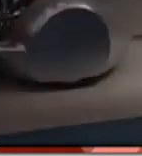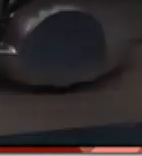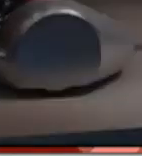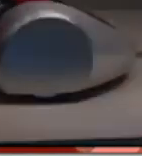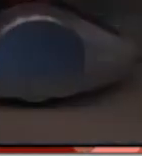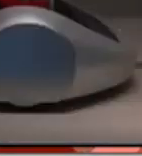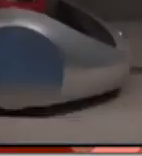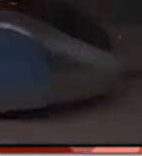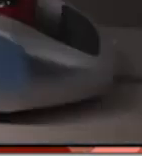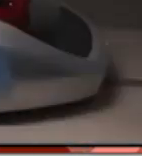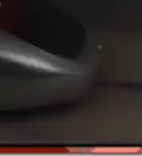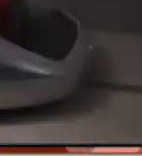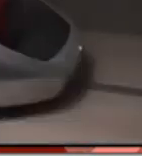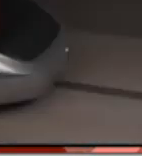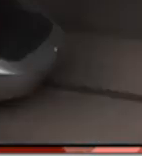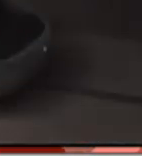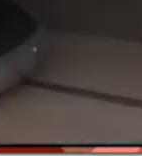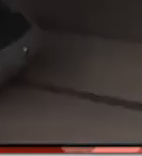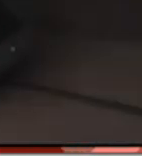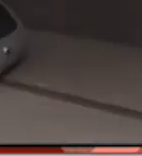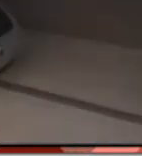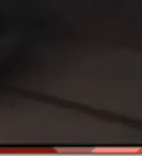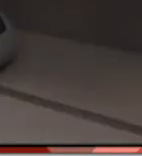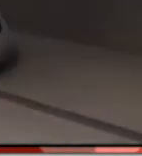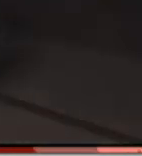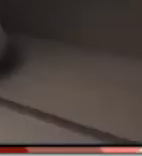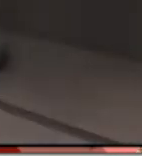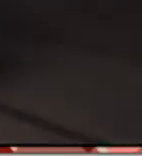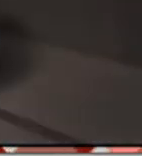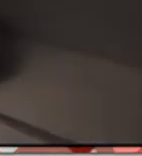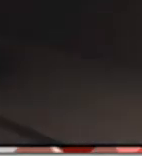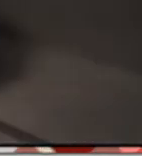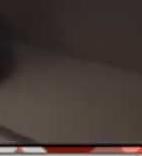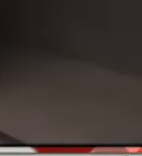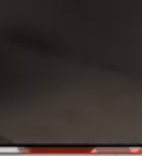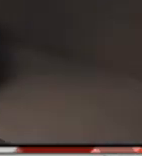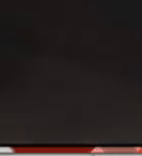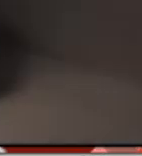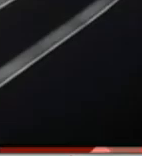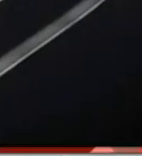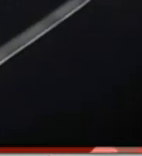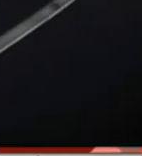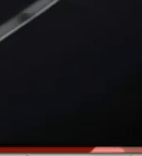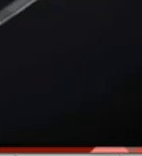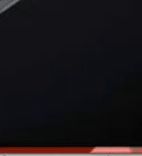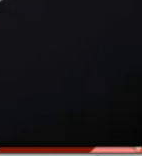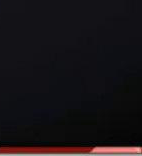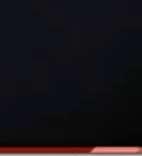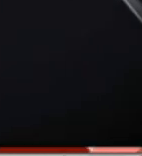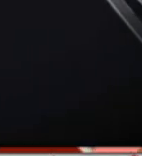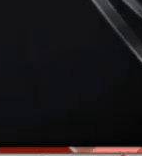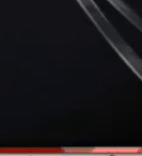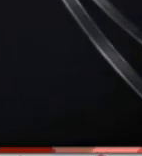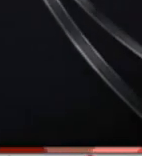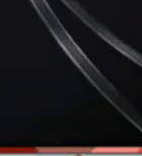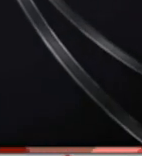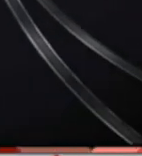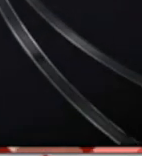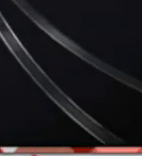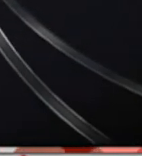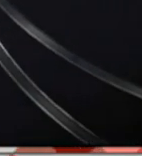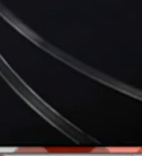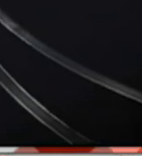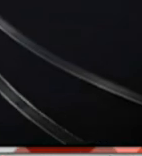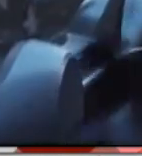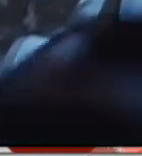revelaron autoridades de la ciudad. En agosto, la Boring Company, la compañía cavadora de túneles, había obtenido ya